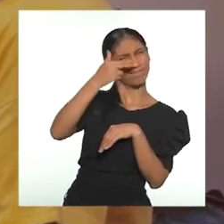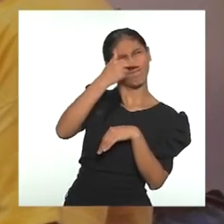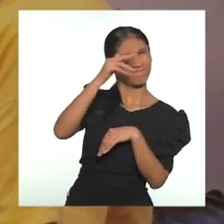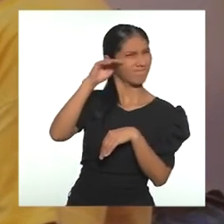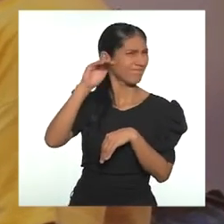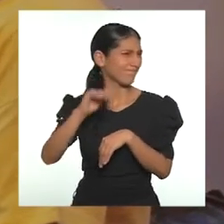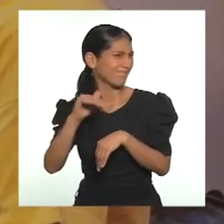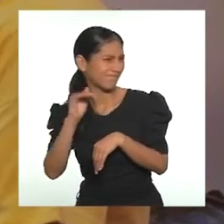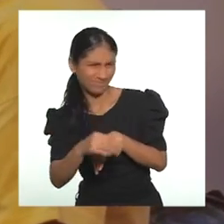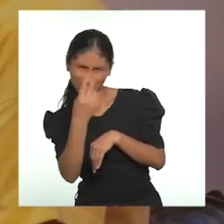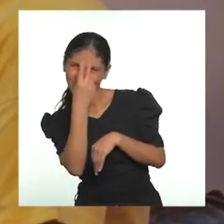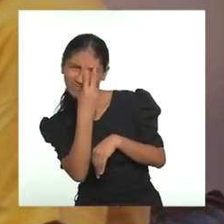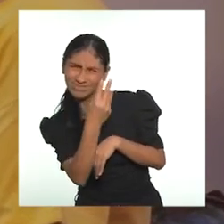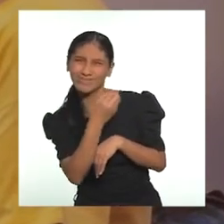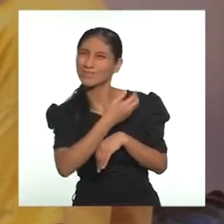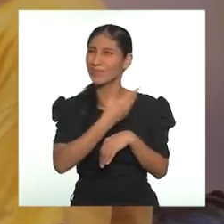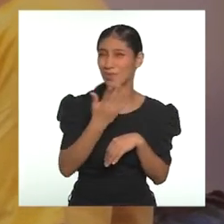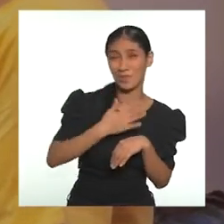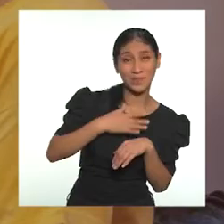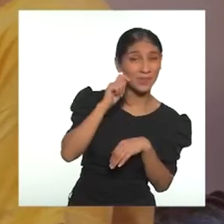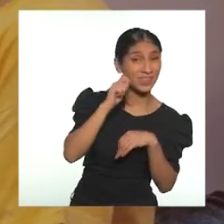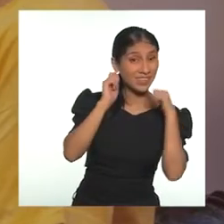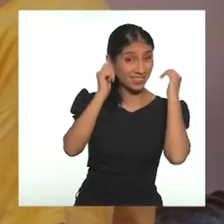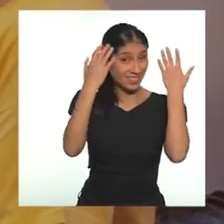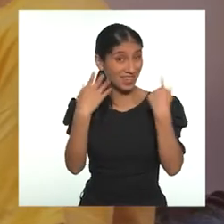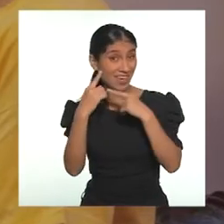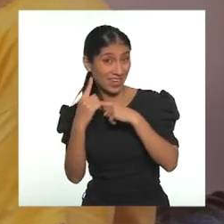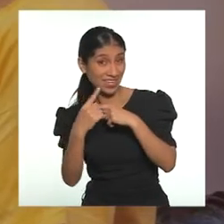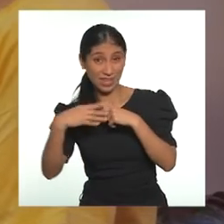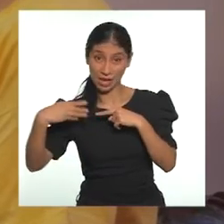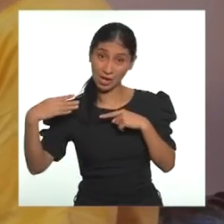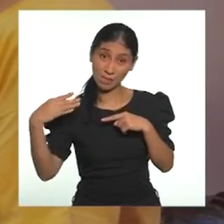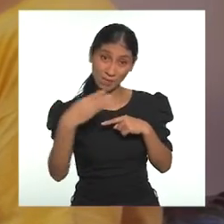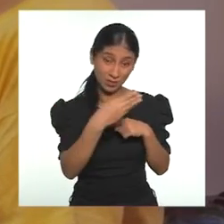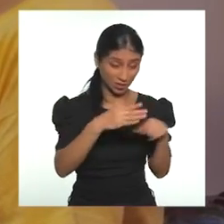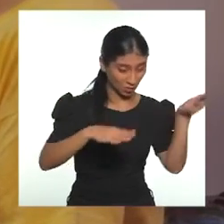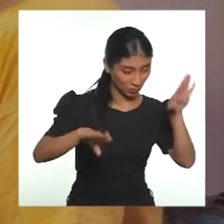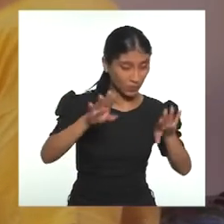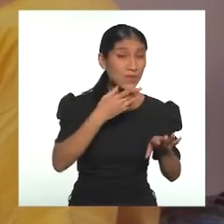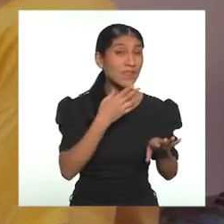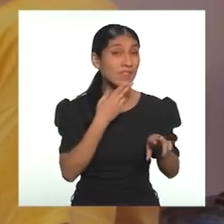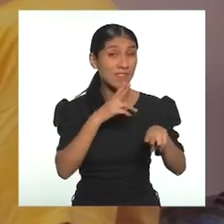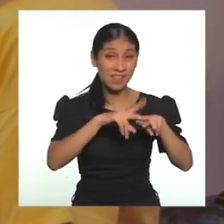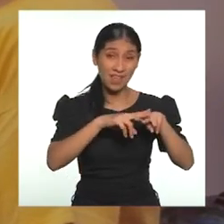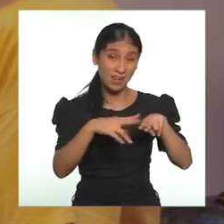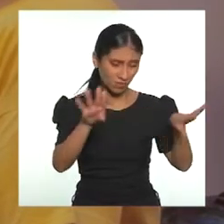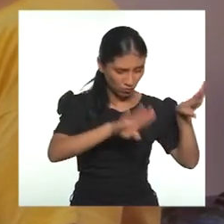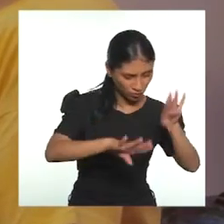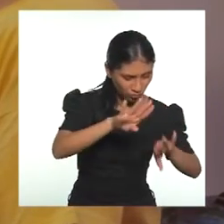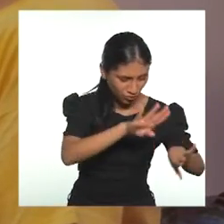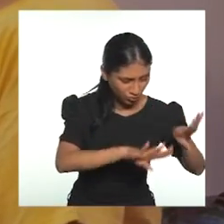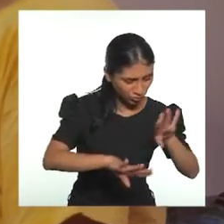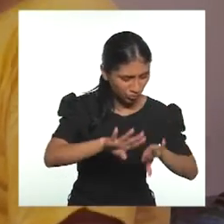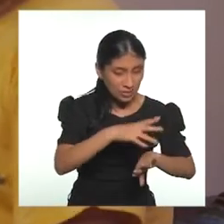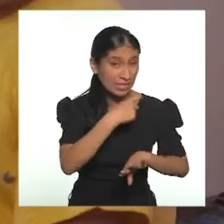Cuando yo era pequeña, veía cómo mi tía salaba y secaba el